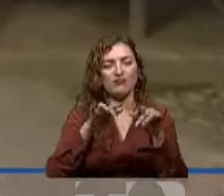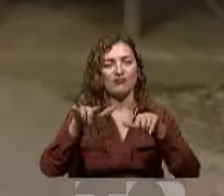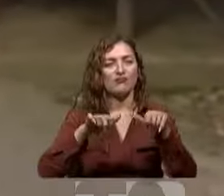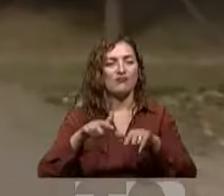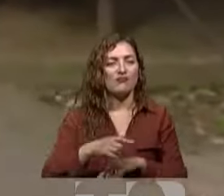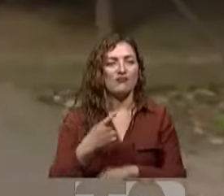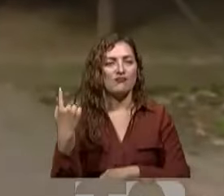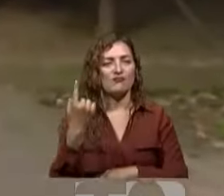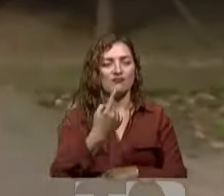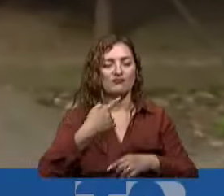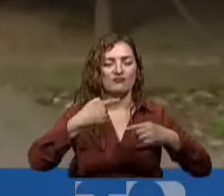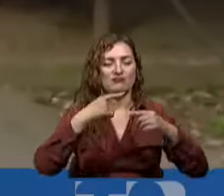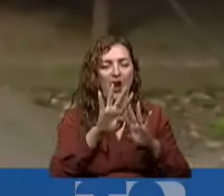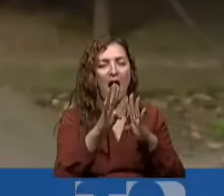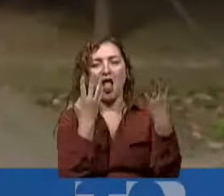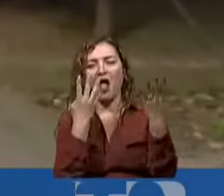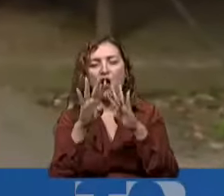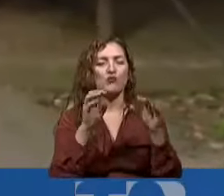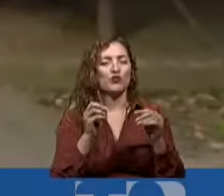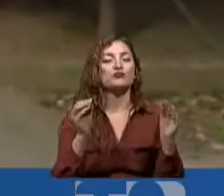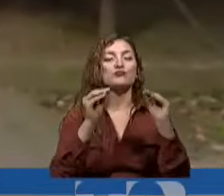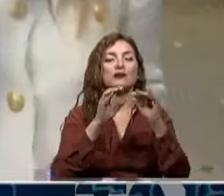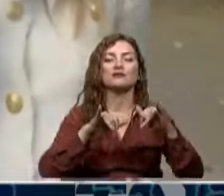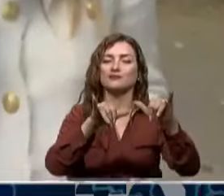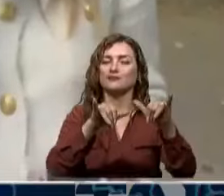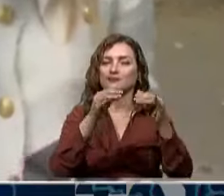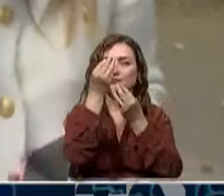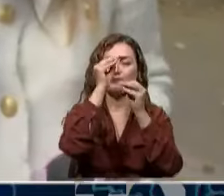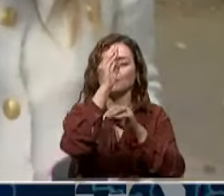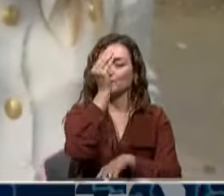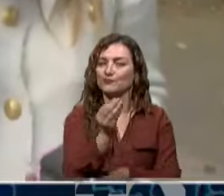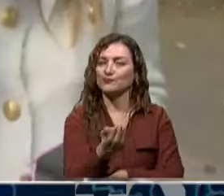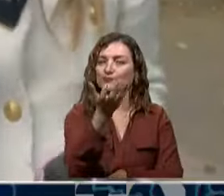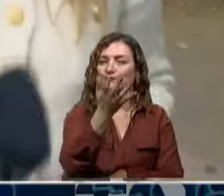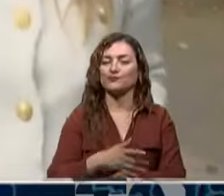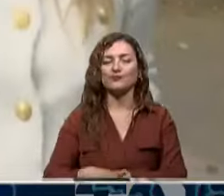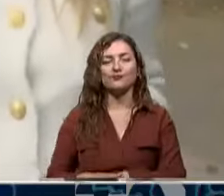lugar de gran tránsito de la ciudad. Regreso a estudios, que tienen más información. Buenos días.